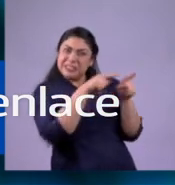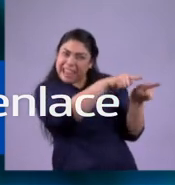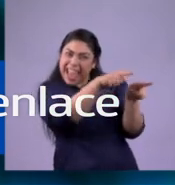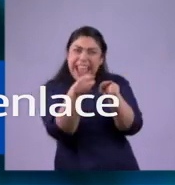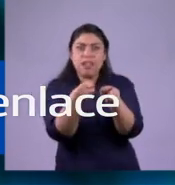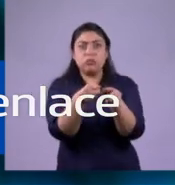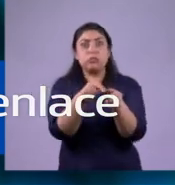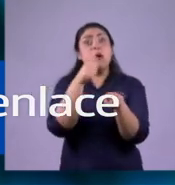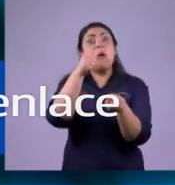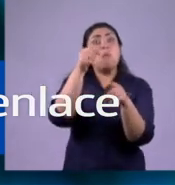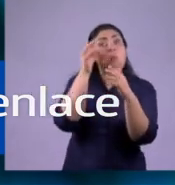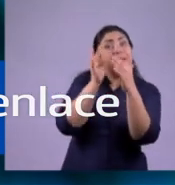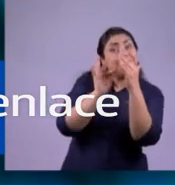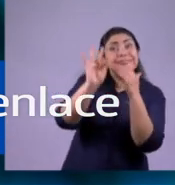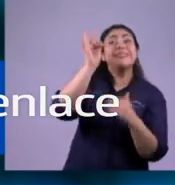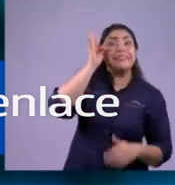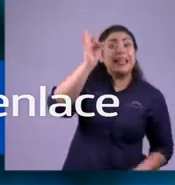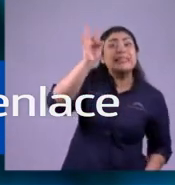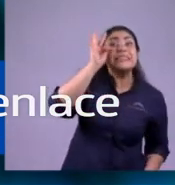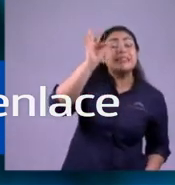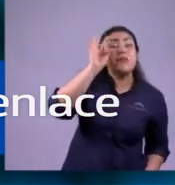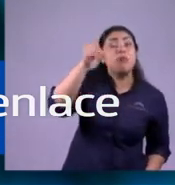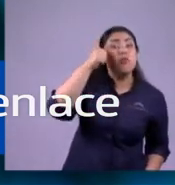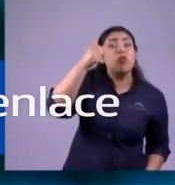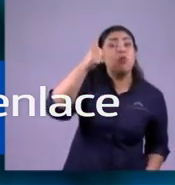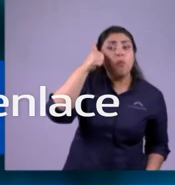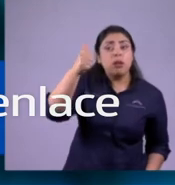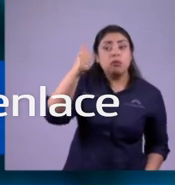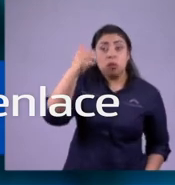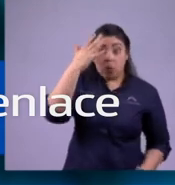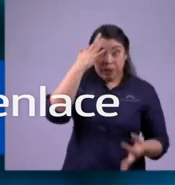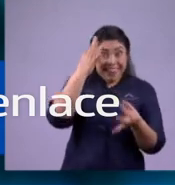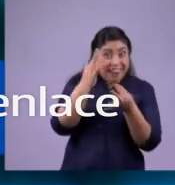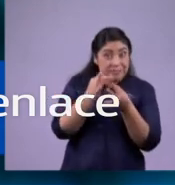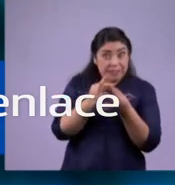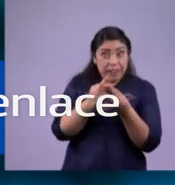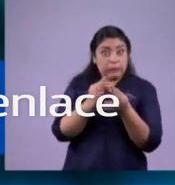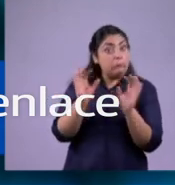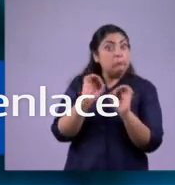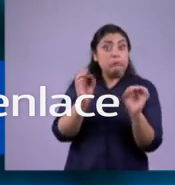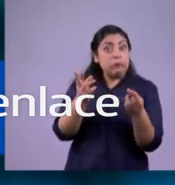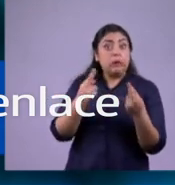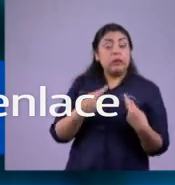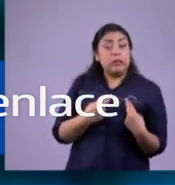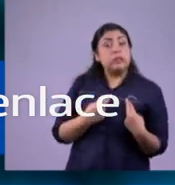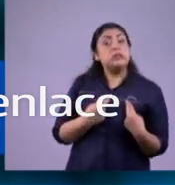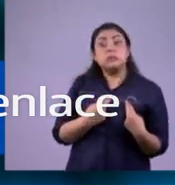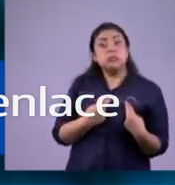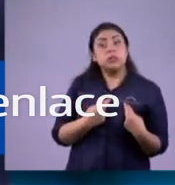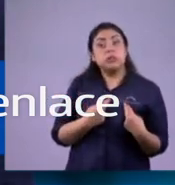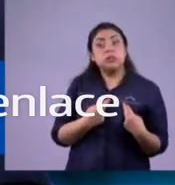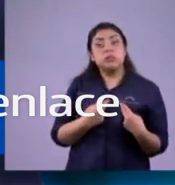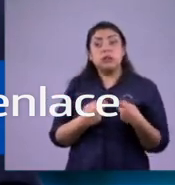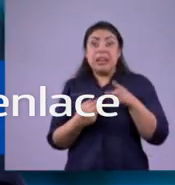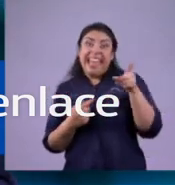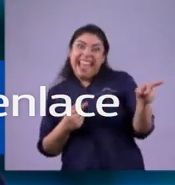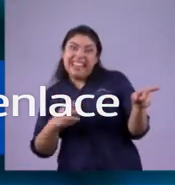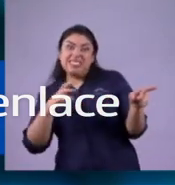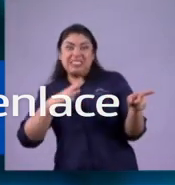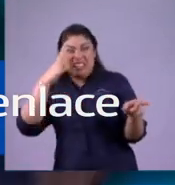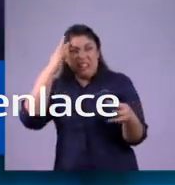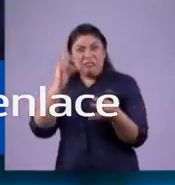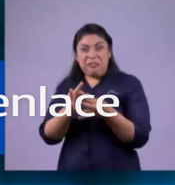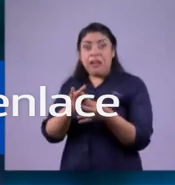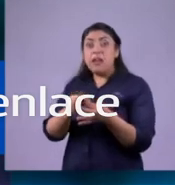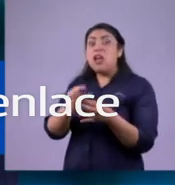no era digno de ellos mediante la fe no recibieron en aquel entonces lo prometido para que una cosa se cumpla proveyendo dios a alguna